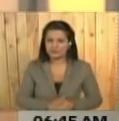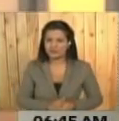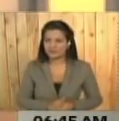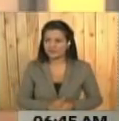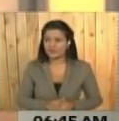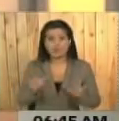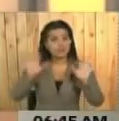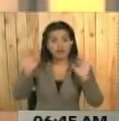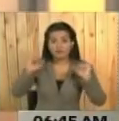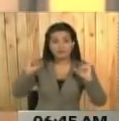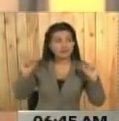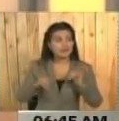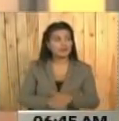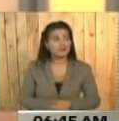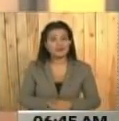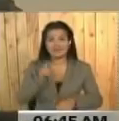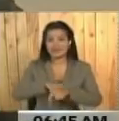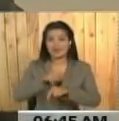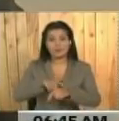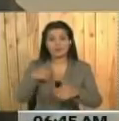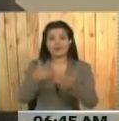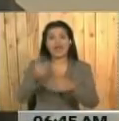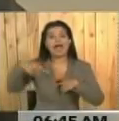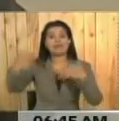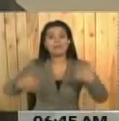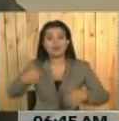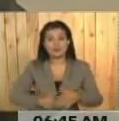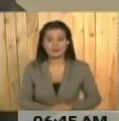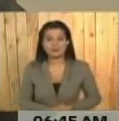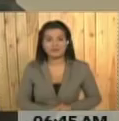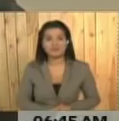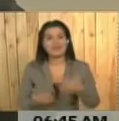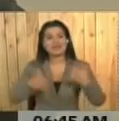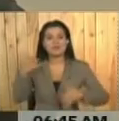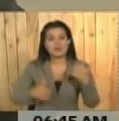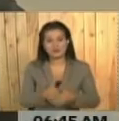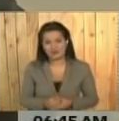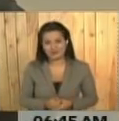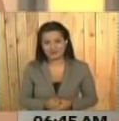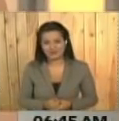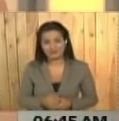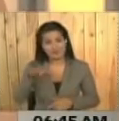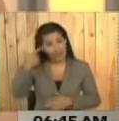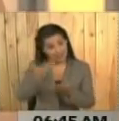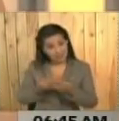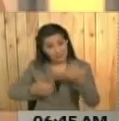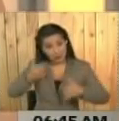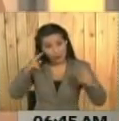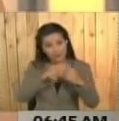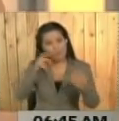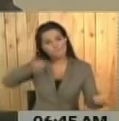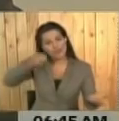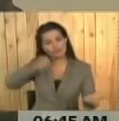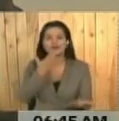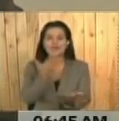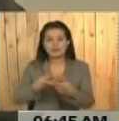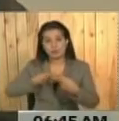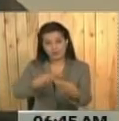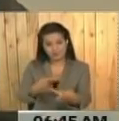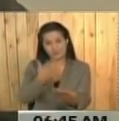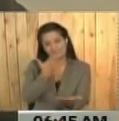Ya se nos pasó rapidísimo el tiempo nos invita Entonces el miércoles miércoles hasta el miércoles en su programa con Elmo dando gracias por la